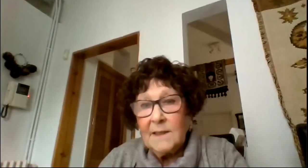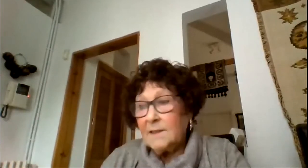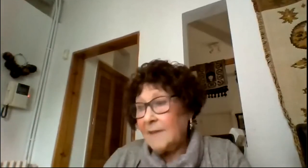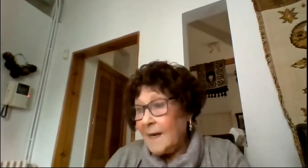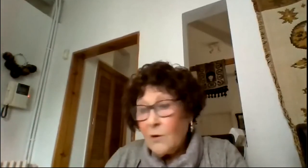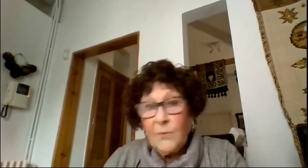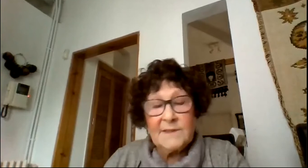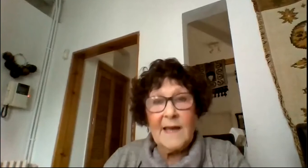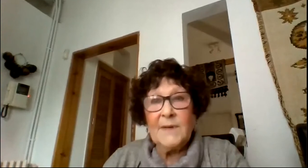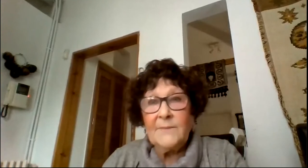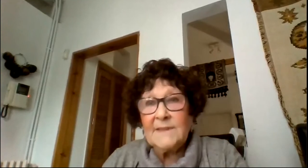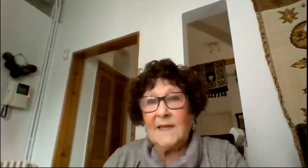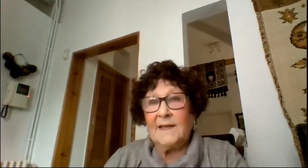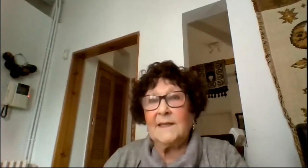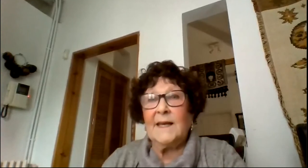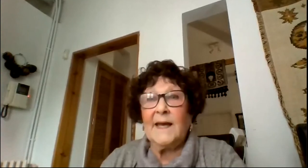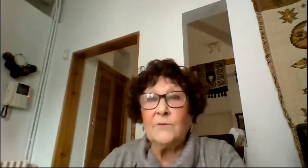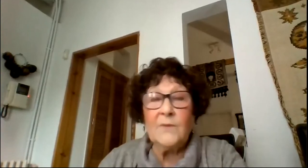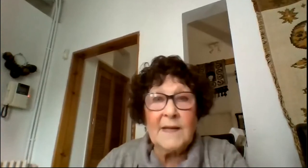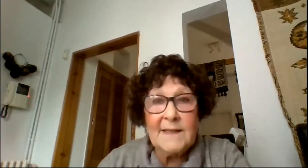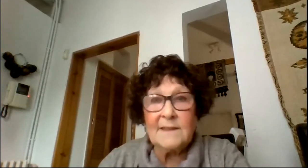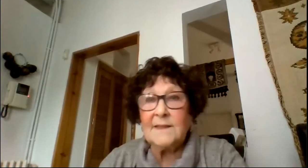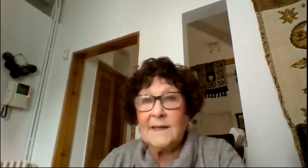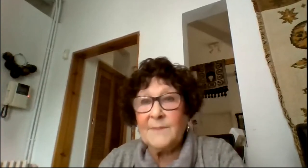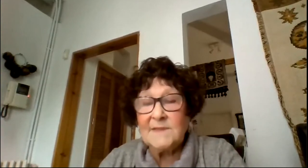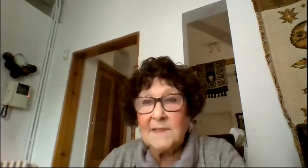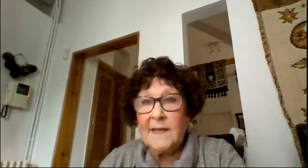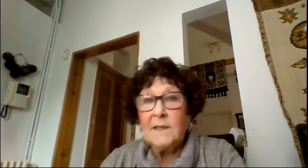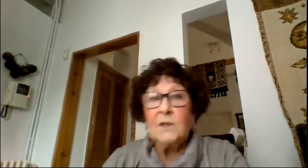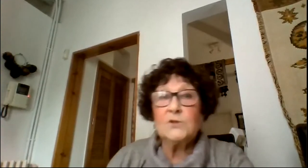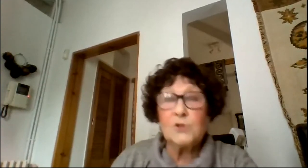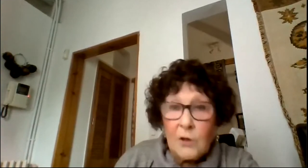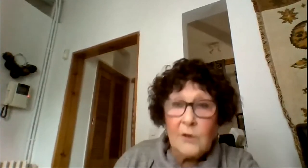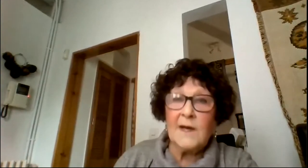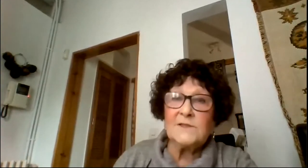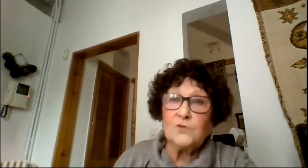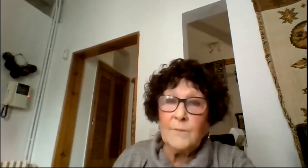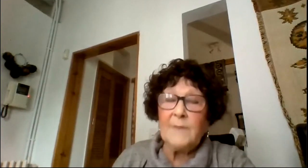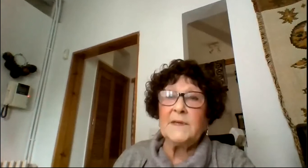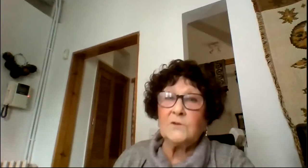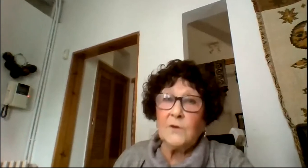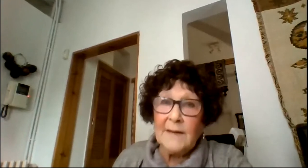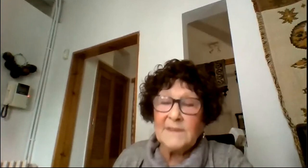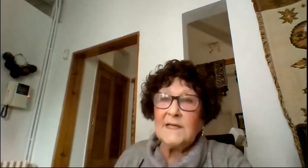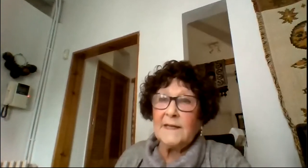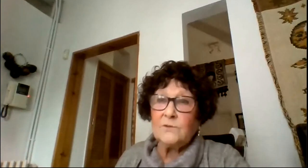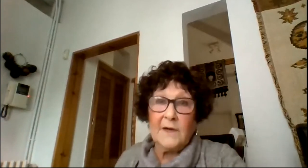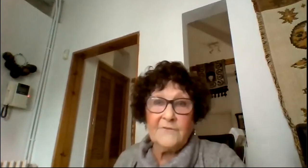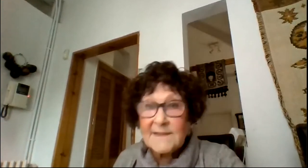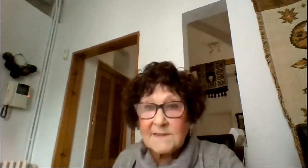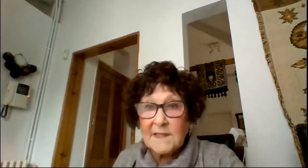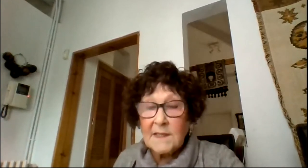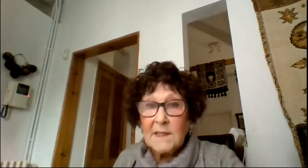cognitiva, tal como está prevista en la nueva ley de discapacidad, solo asume pictogramas y